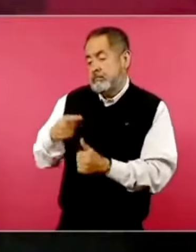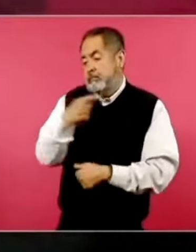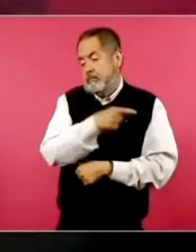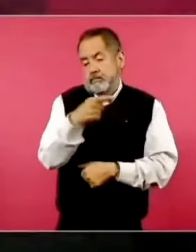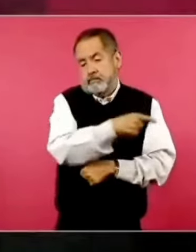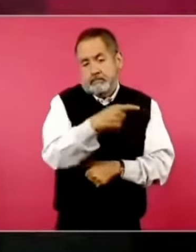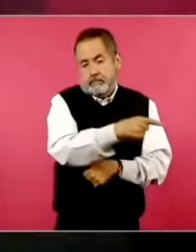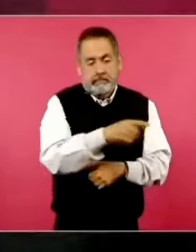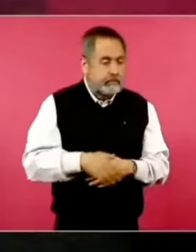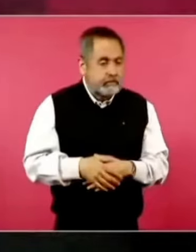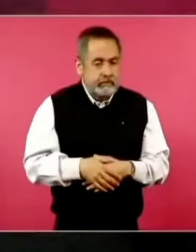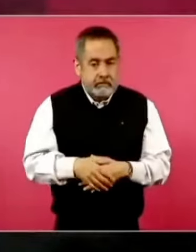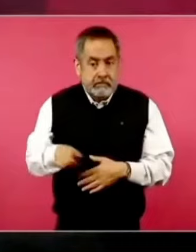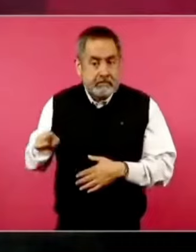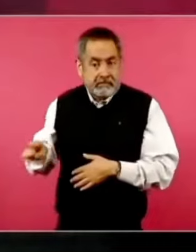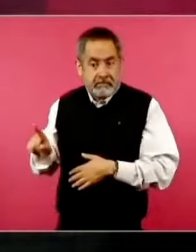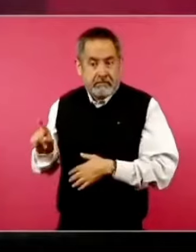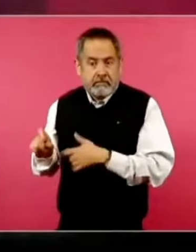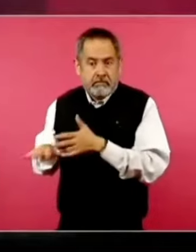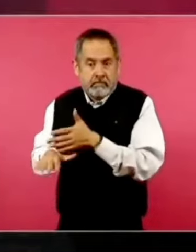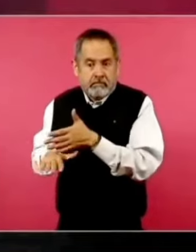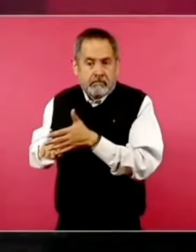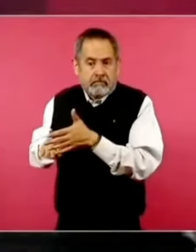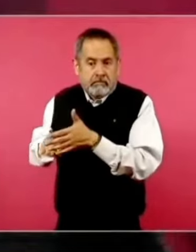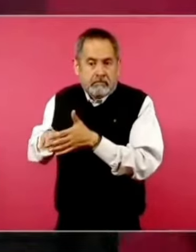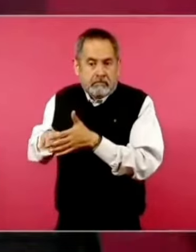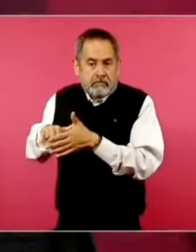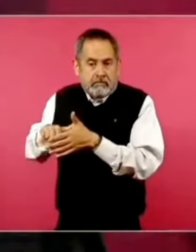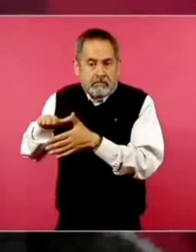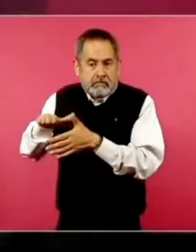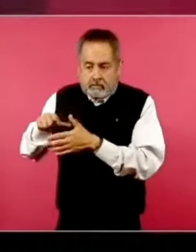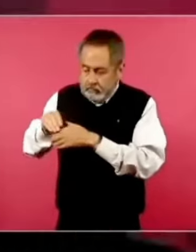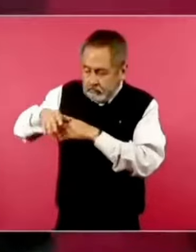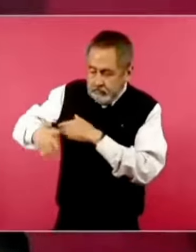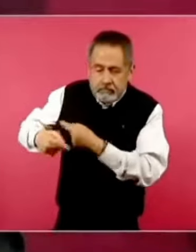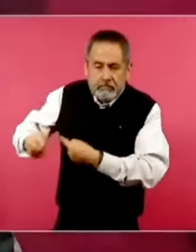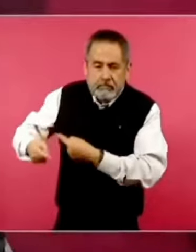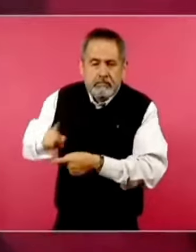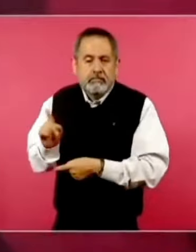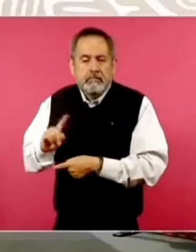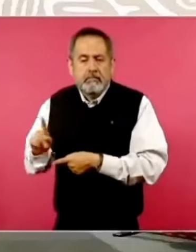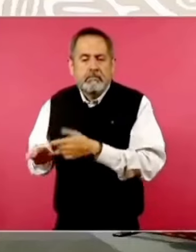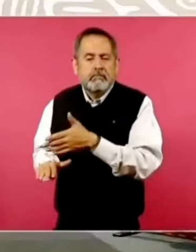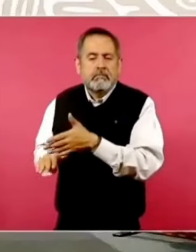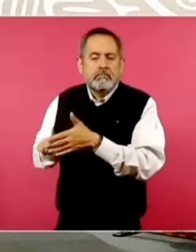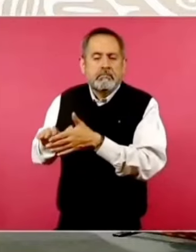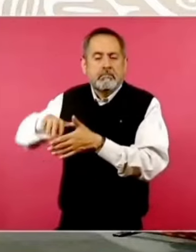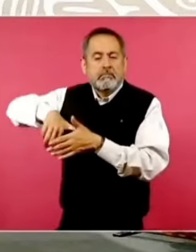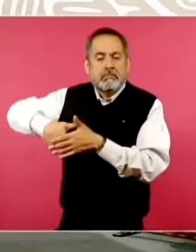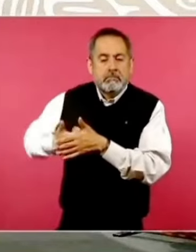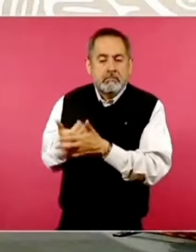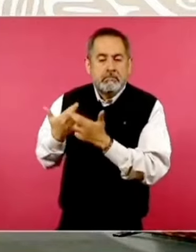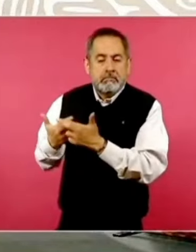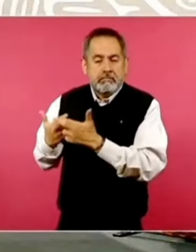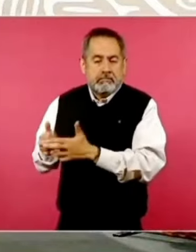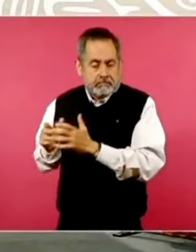agua en los embalses Entonces cuando llegan los huracanes